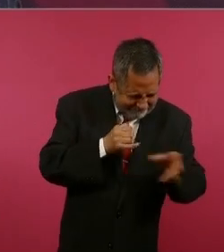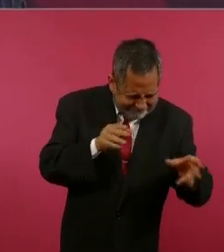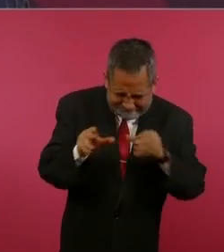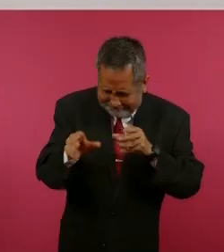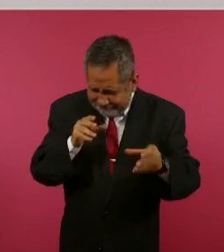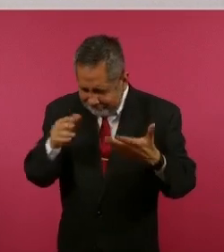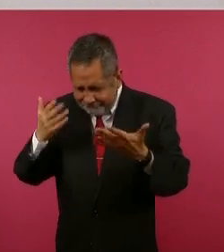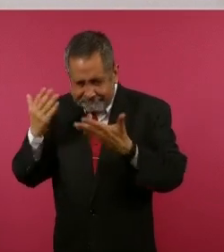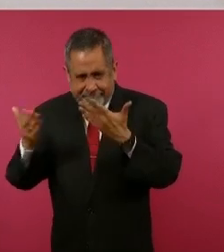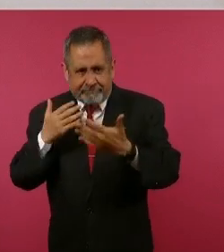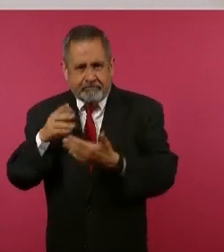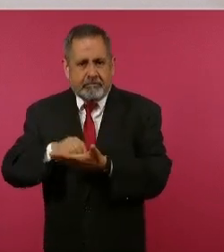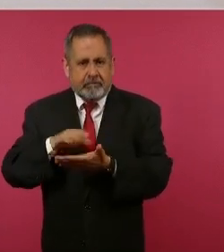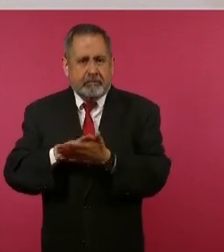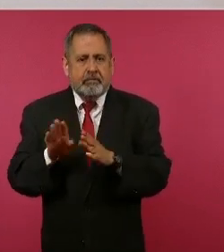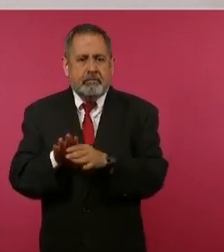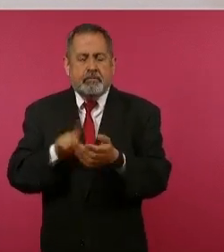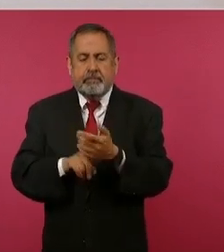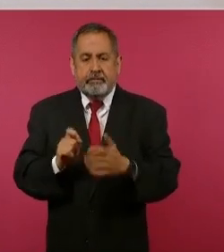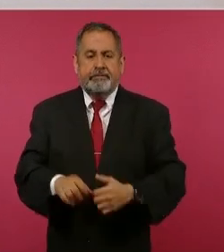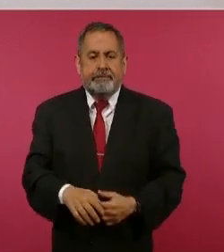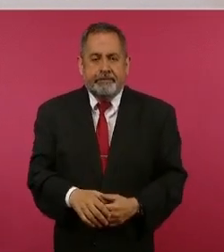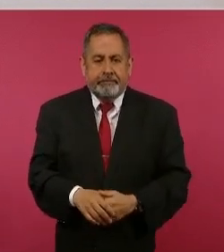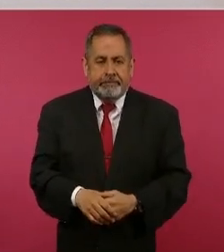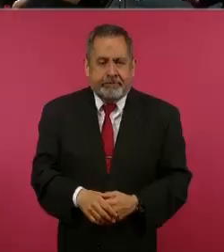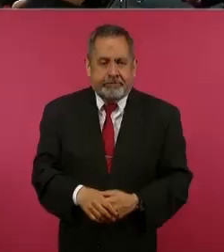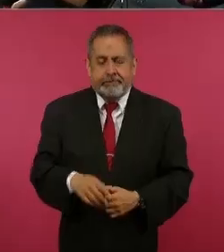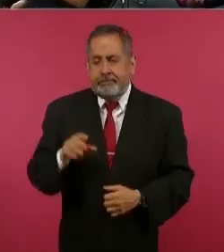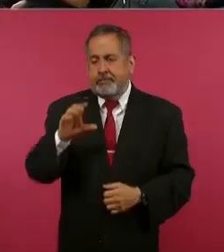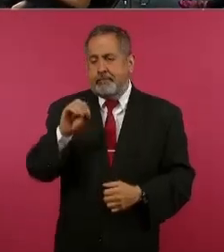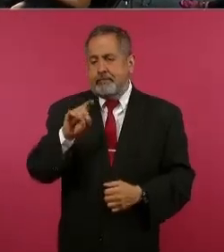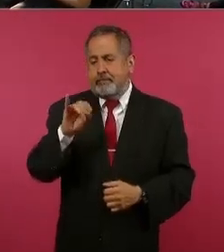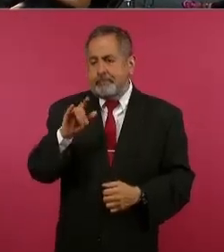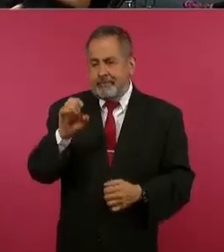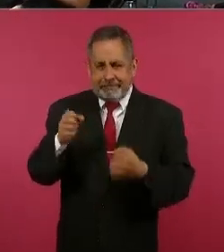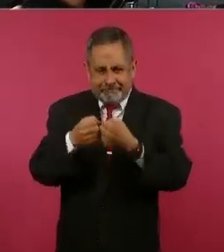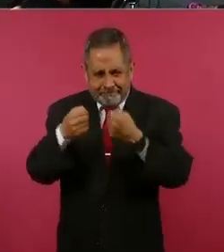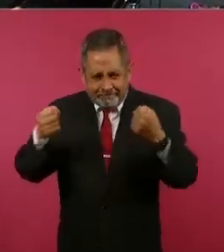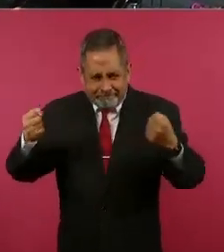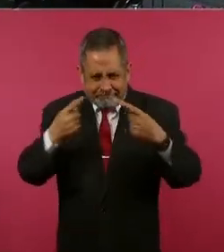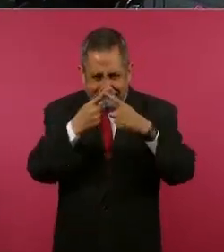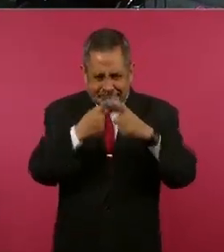de documentación, son códices,